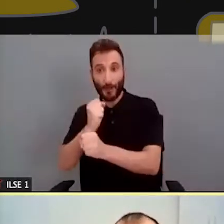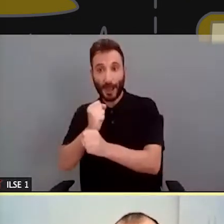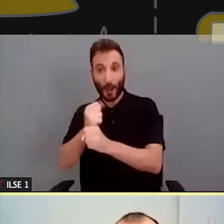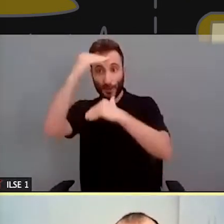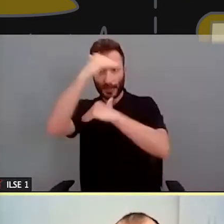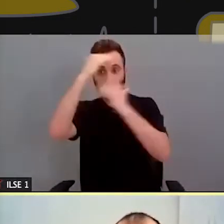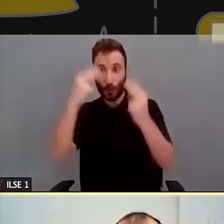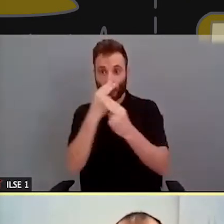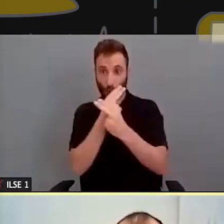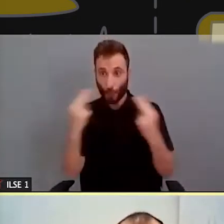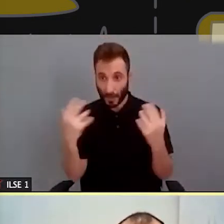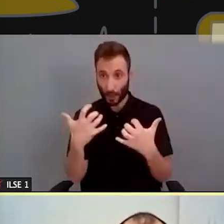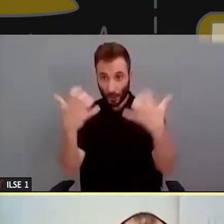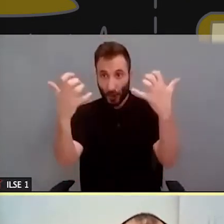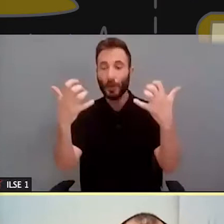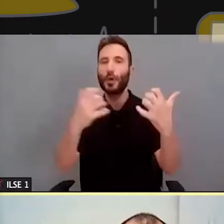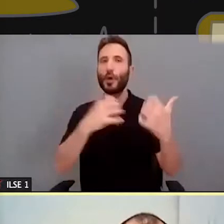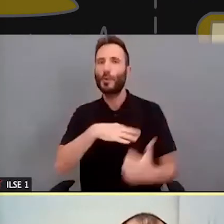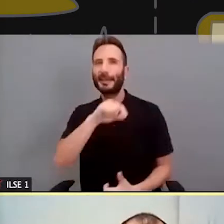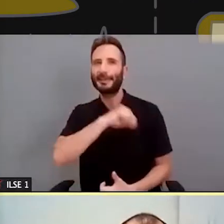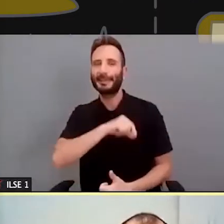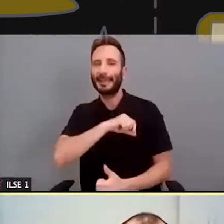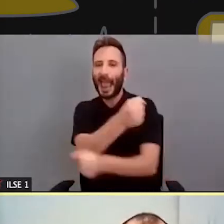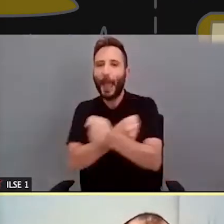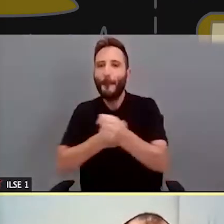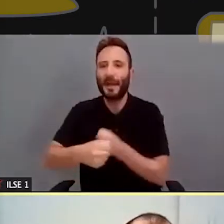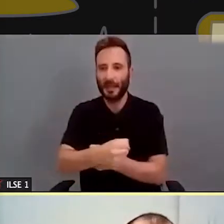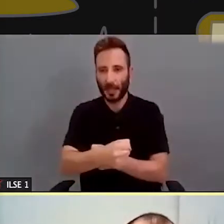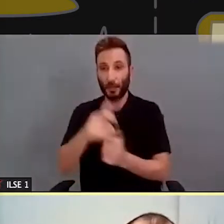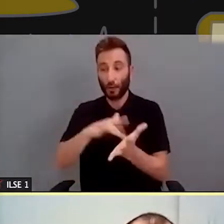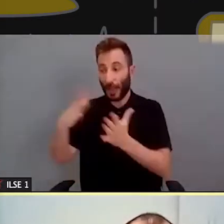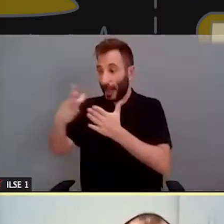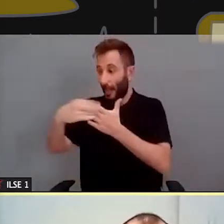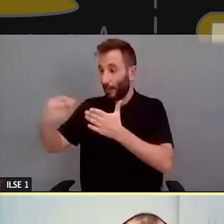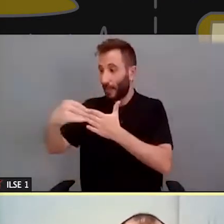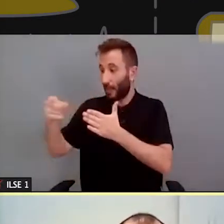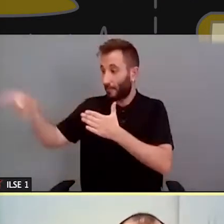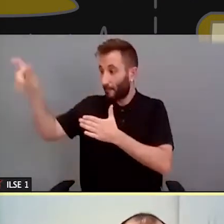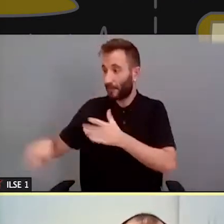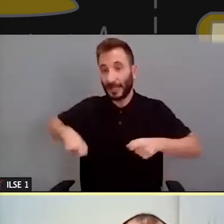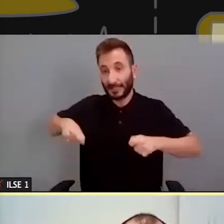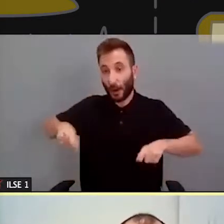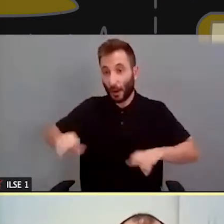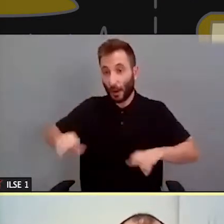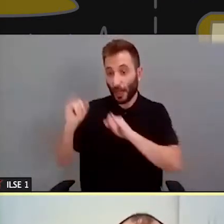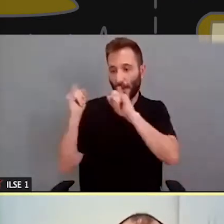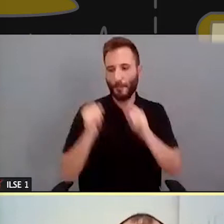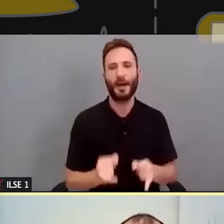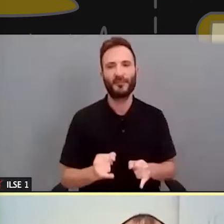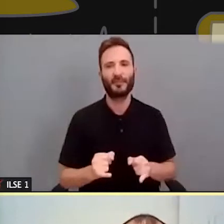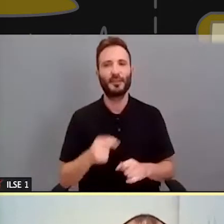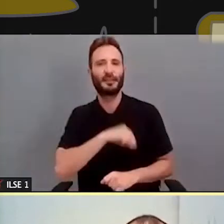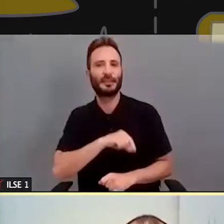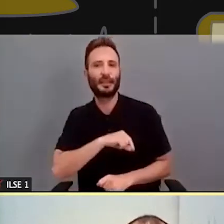vivir cómo los clientes perciben, ¿no? La llegada, por ejemplo, a la recepción de un hotel, personas con movilidad reducida,